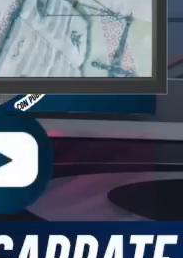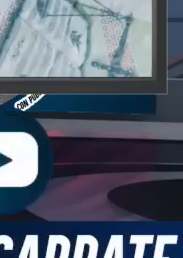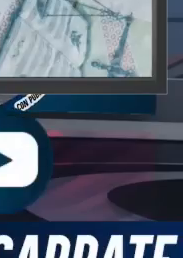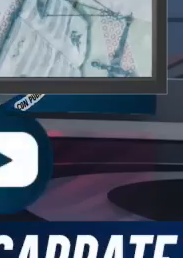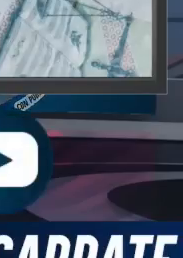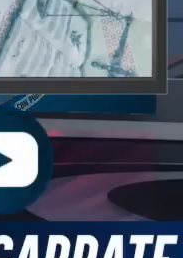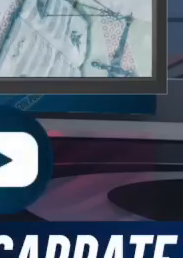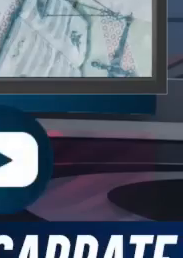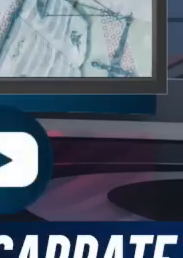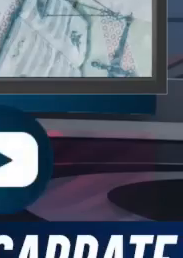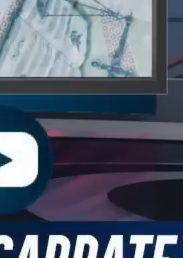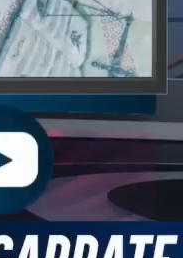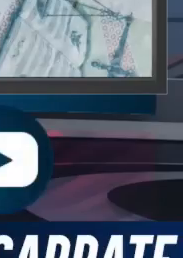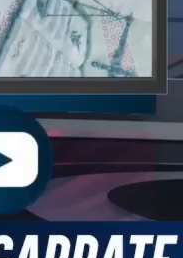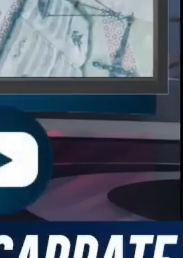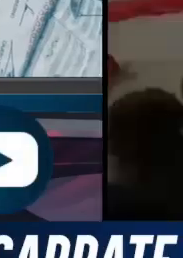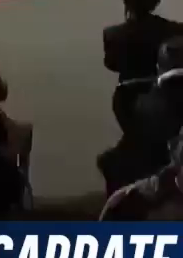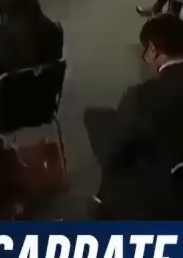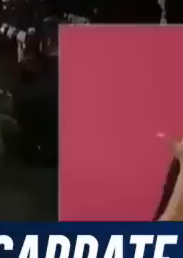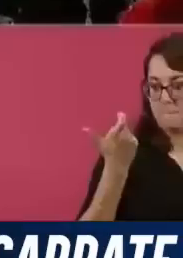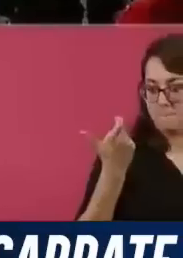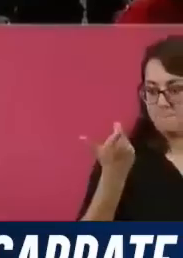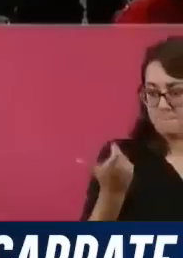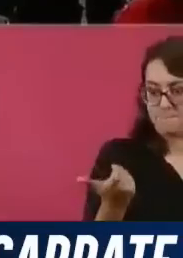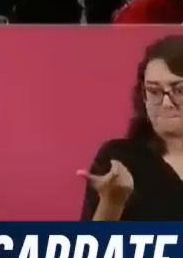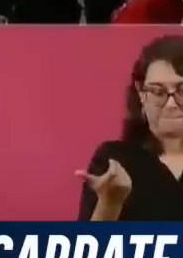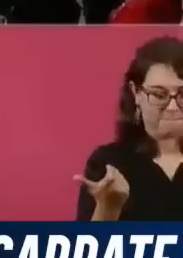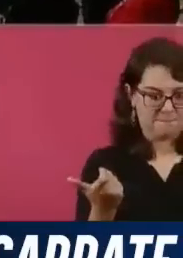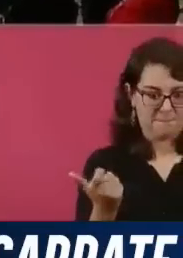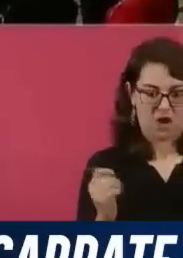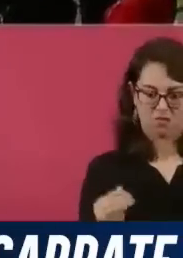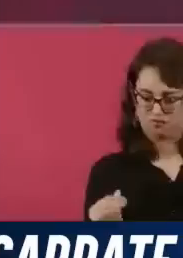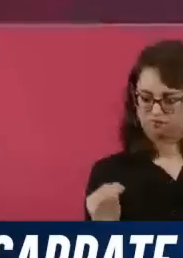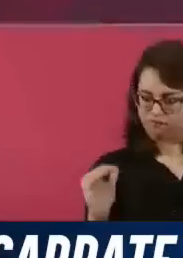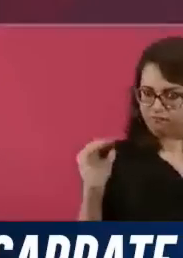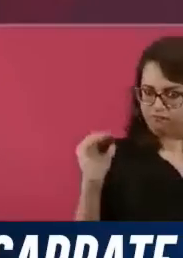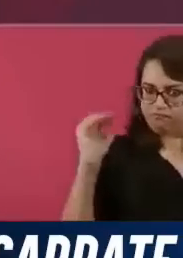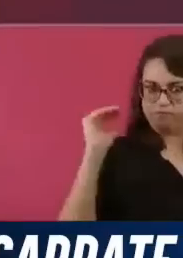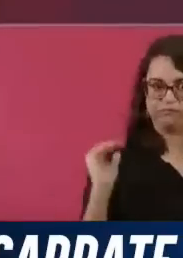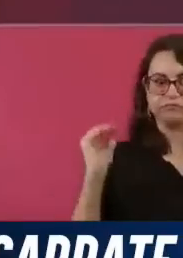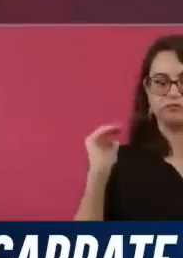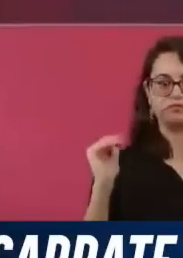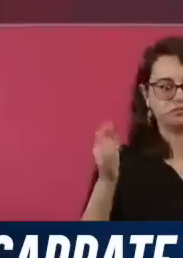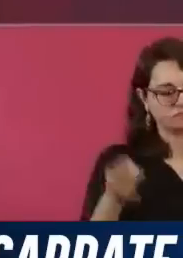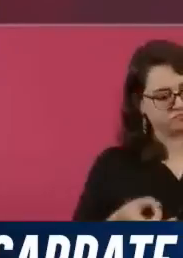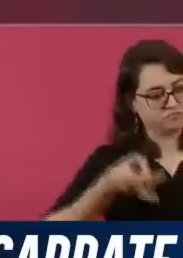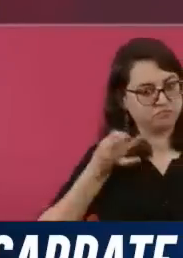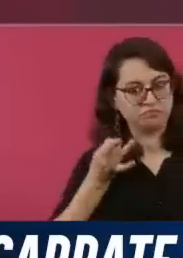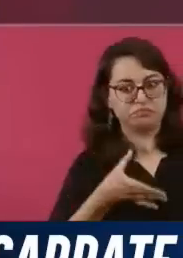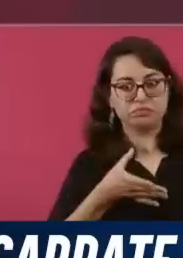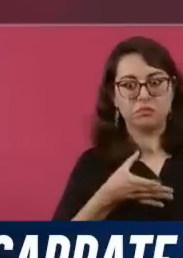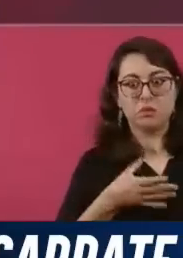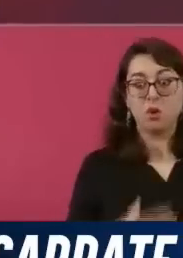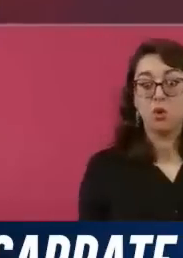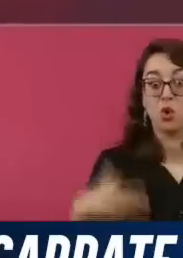domar esta ola vamos a ver no les guste a los conservadores